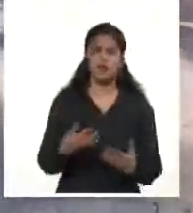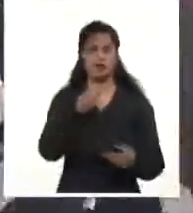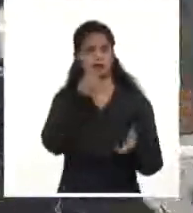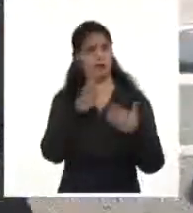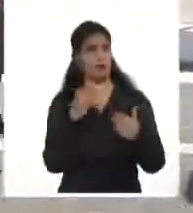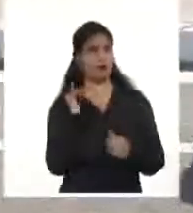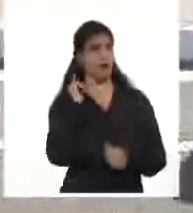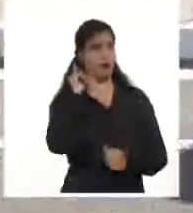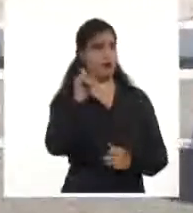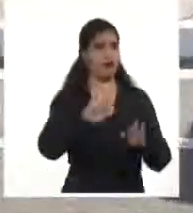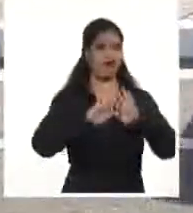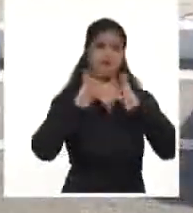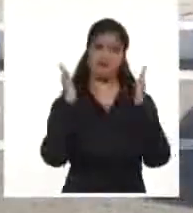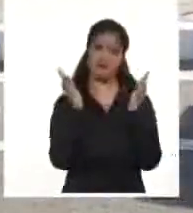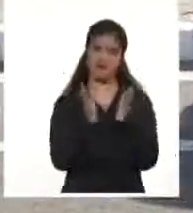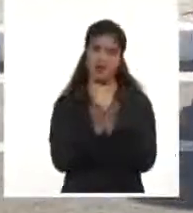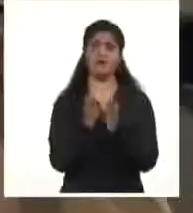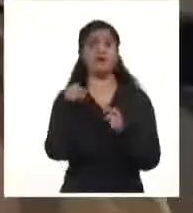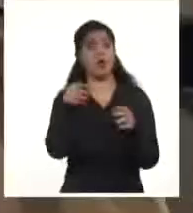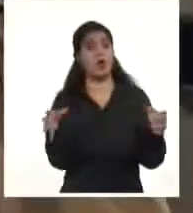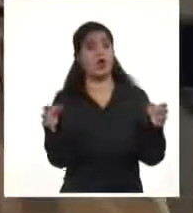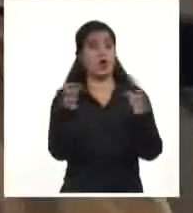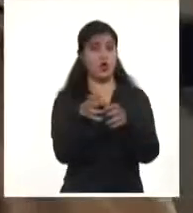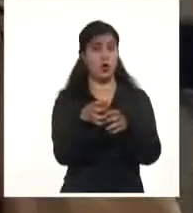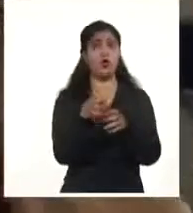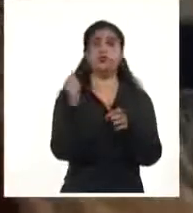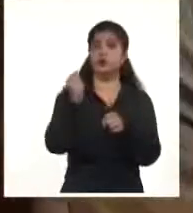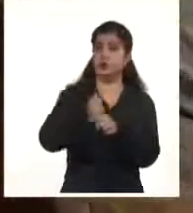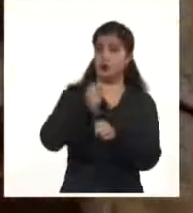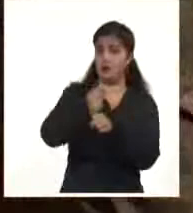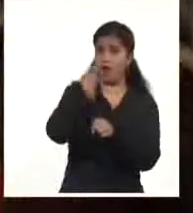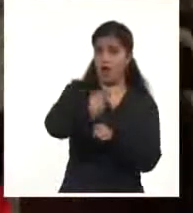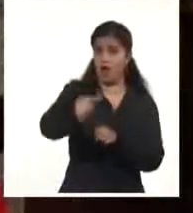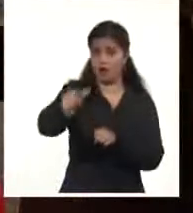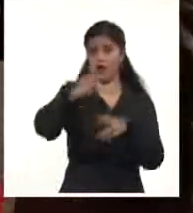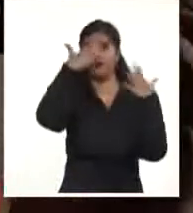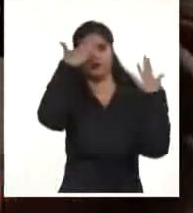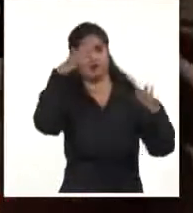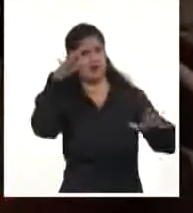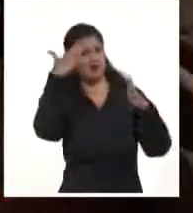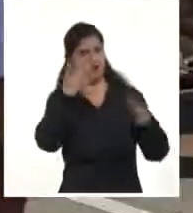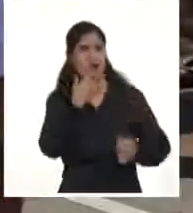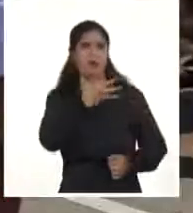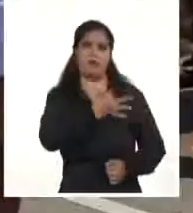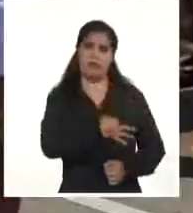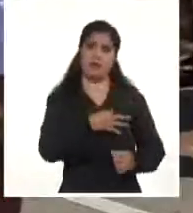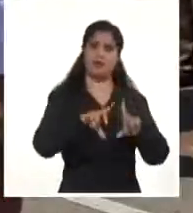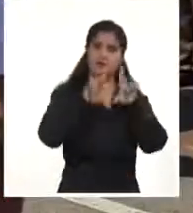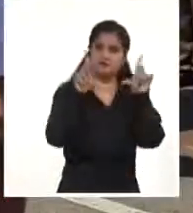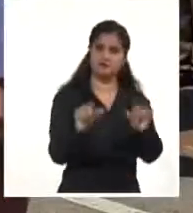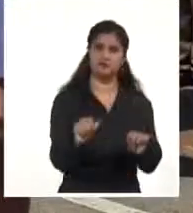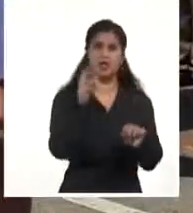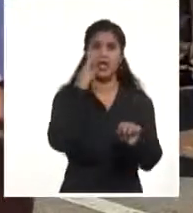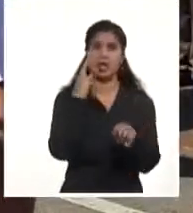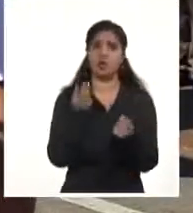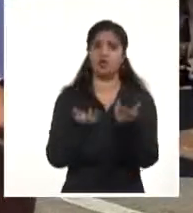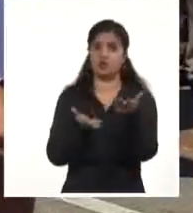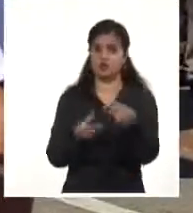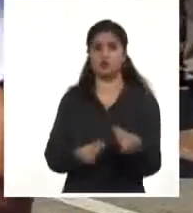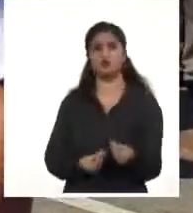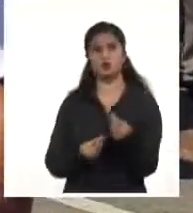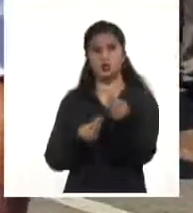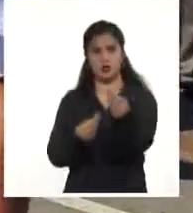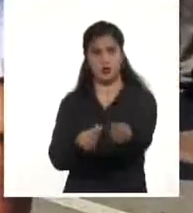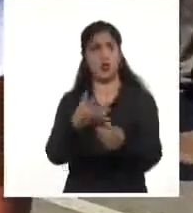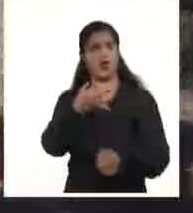su labor, fueron estimulados un grupo de compañeros aprobados por el Consejo de Estado de la República de Cuba por decreto presidencial con